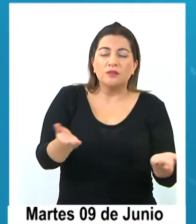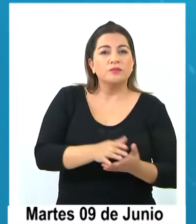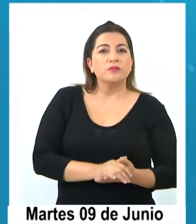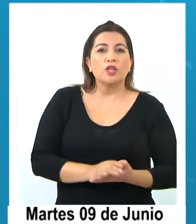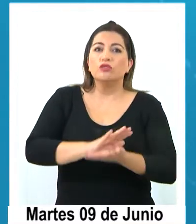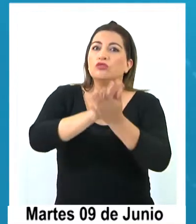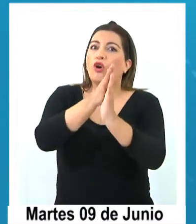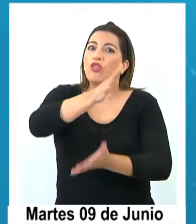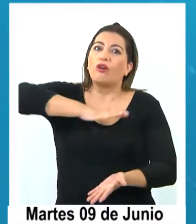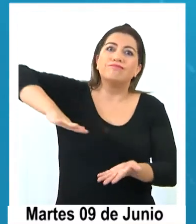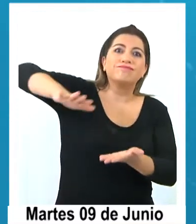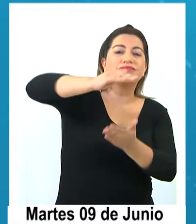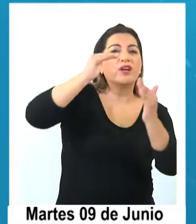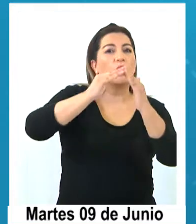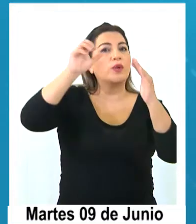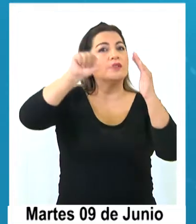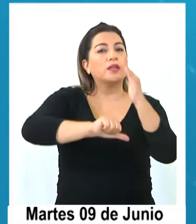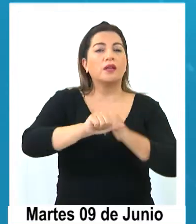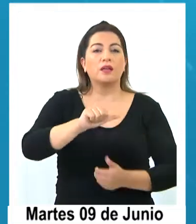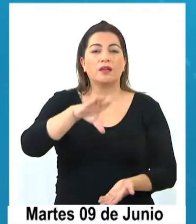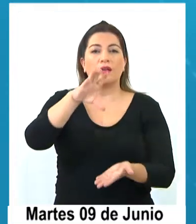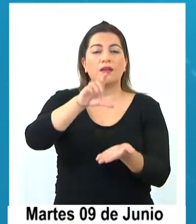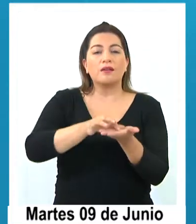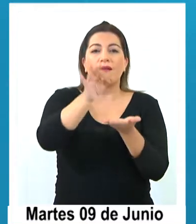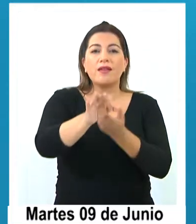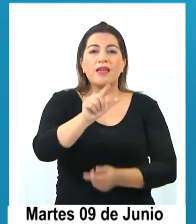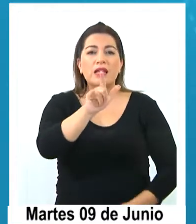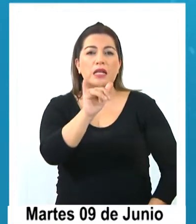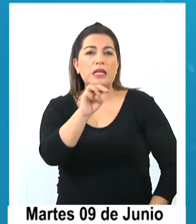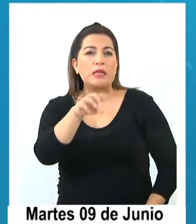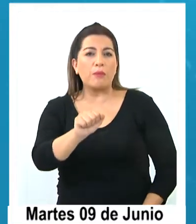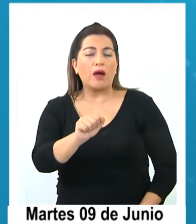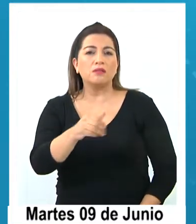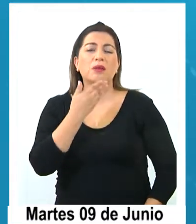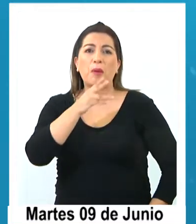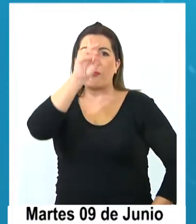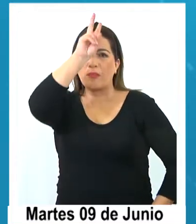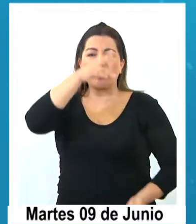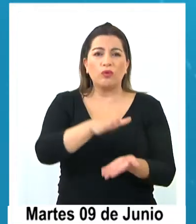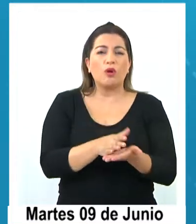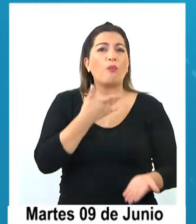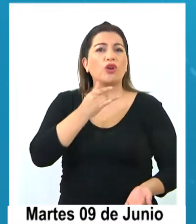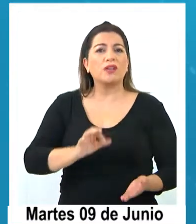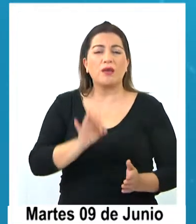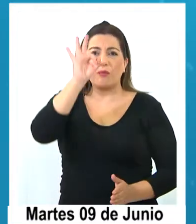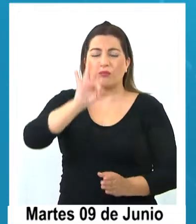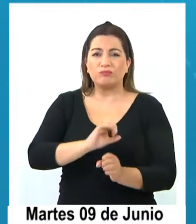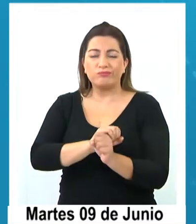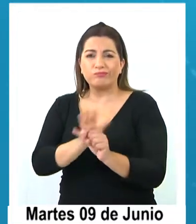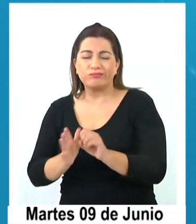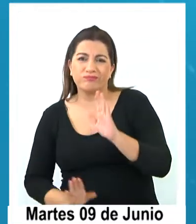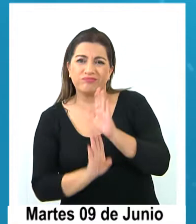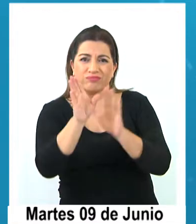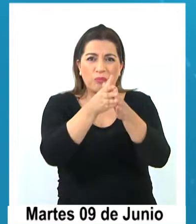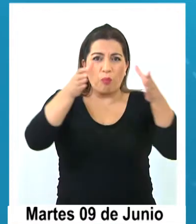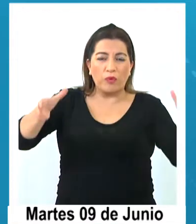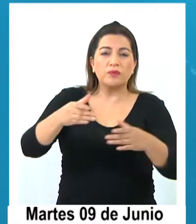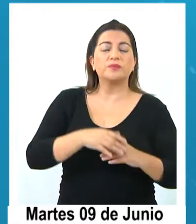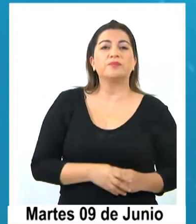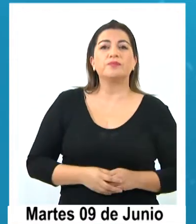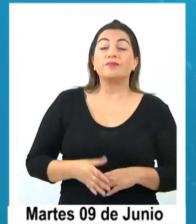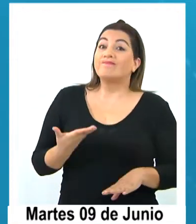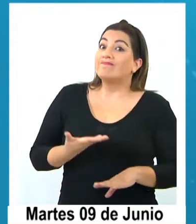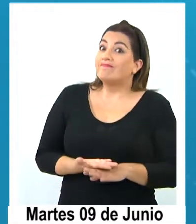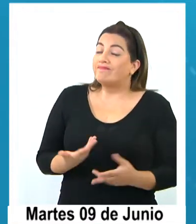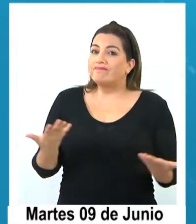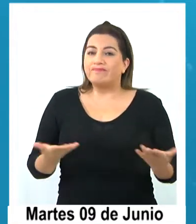todo fue cuarentena total en Lima y en todo el Perú. ¿Qué pasó? Que igual se les dispararon las cifras. Claro, hay factores